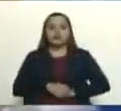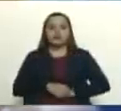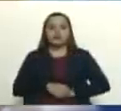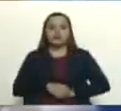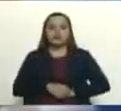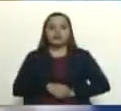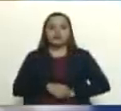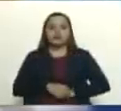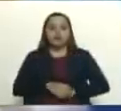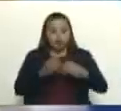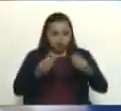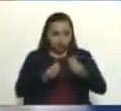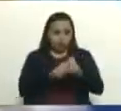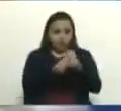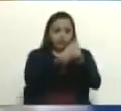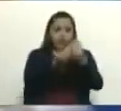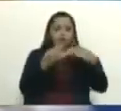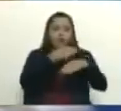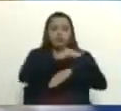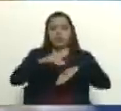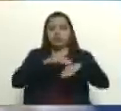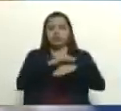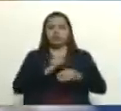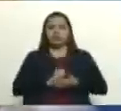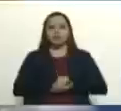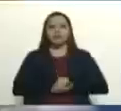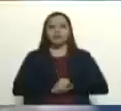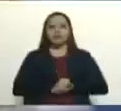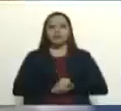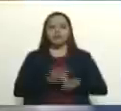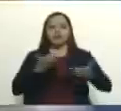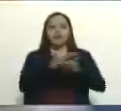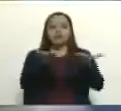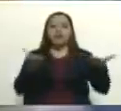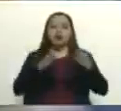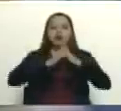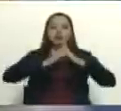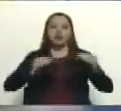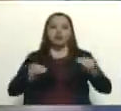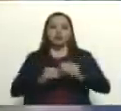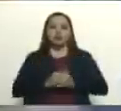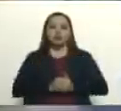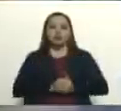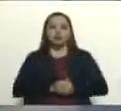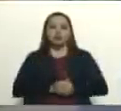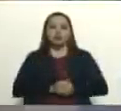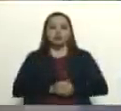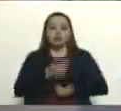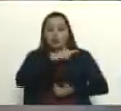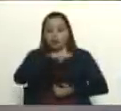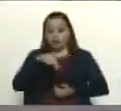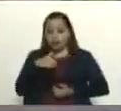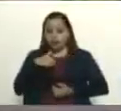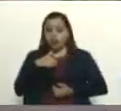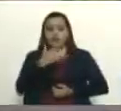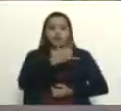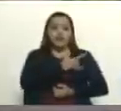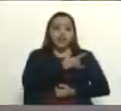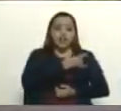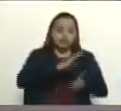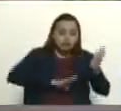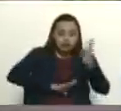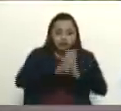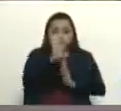donde nos acompañó como ministra y donde entregó todo para que nuestras universidades crezcan,